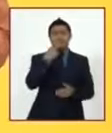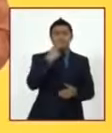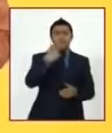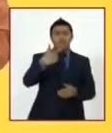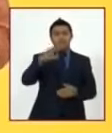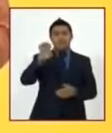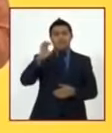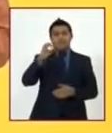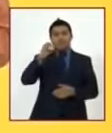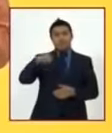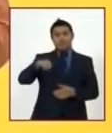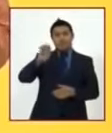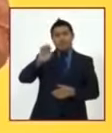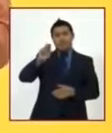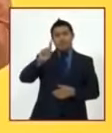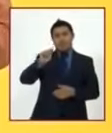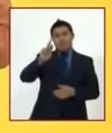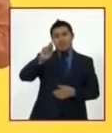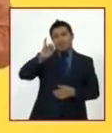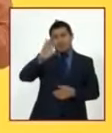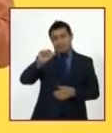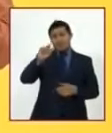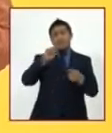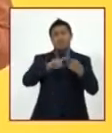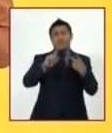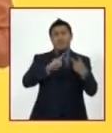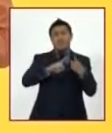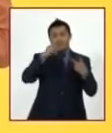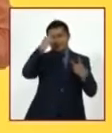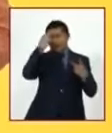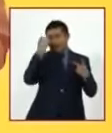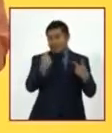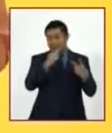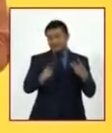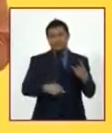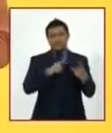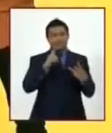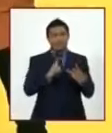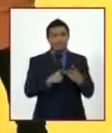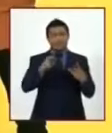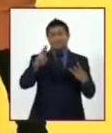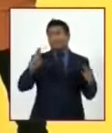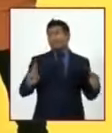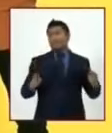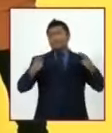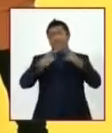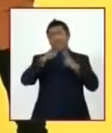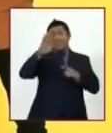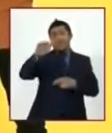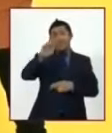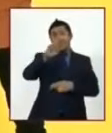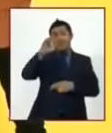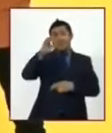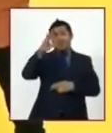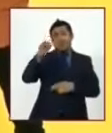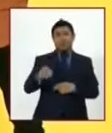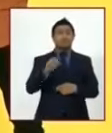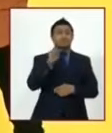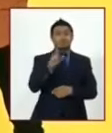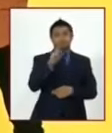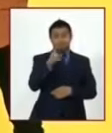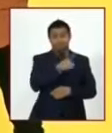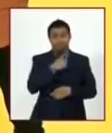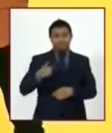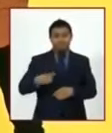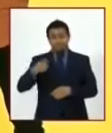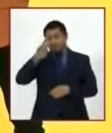y la influencia de la razón, en contraposición al sentimiento religioso del barroco. Debe resaltarse también que los edificios